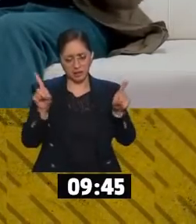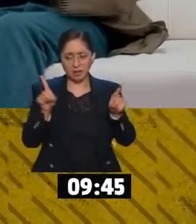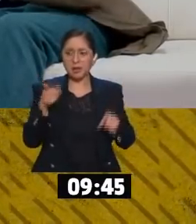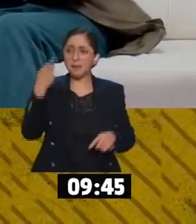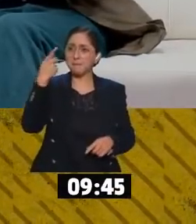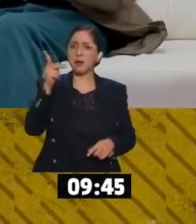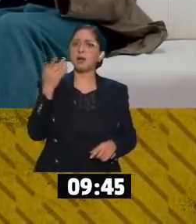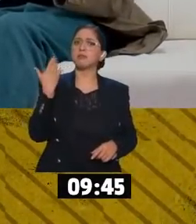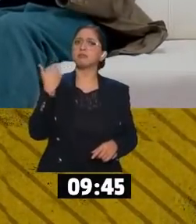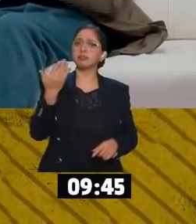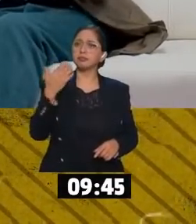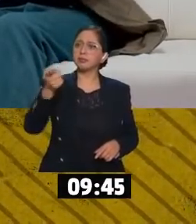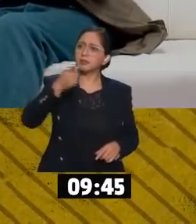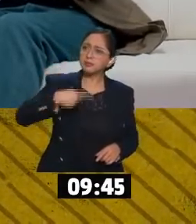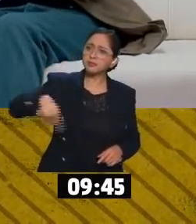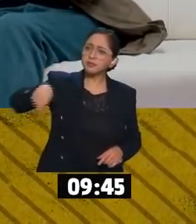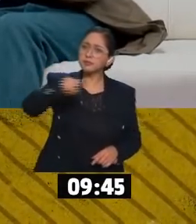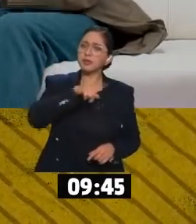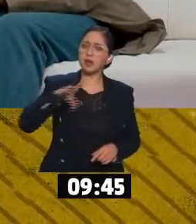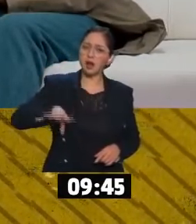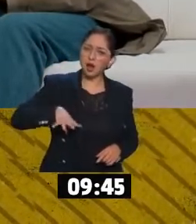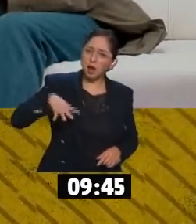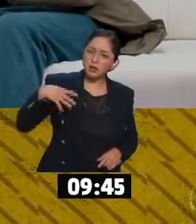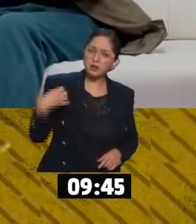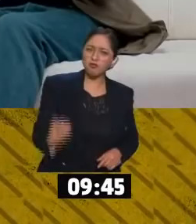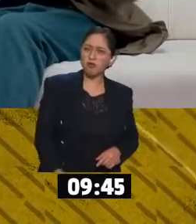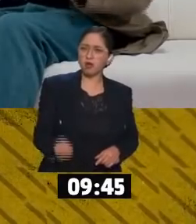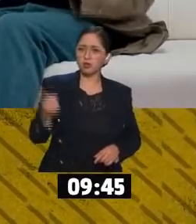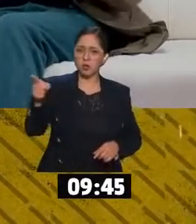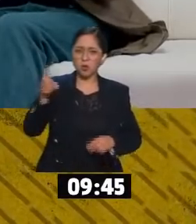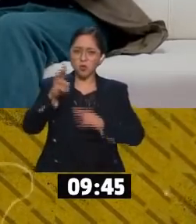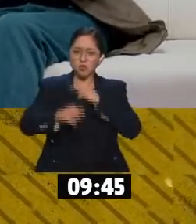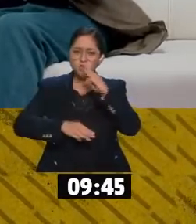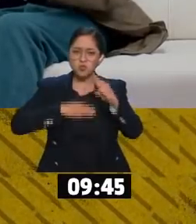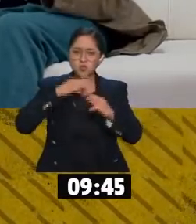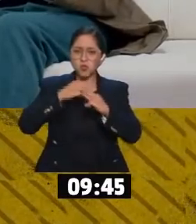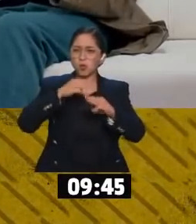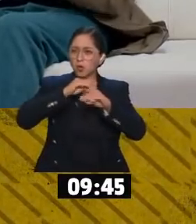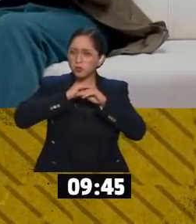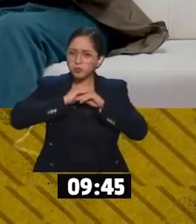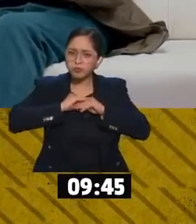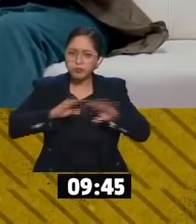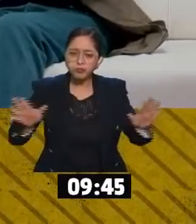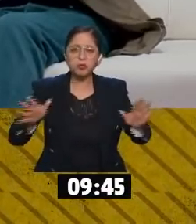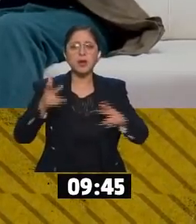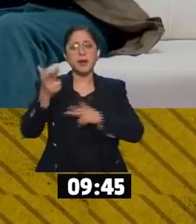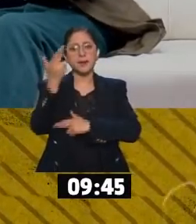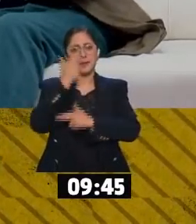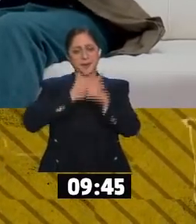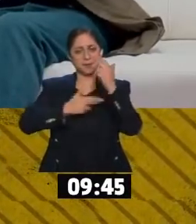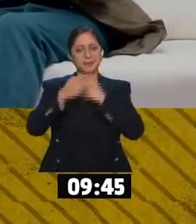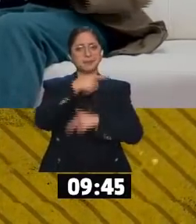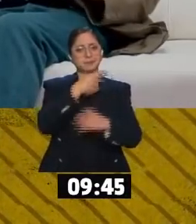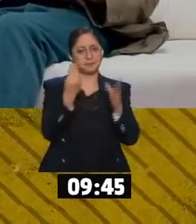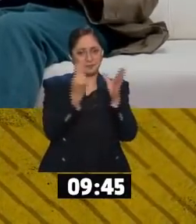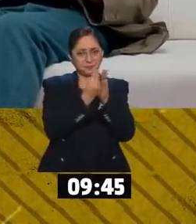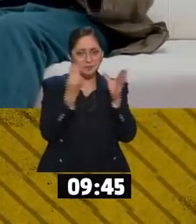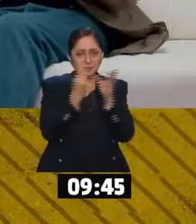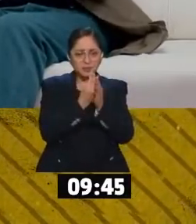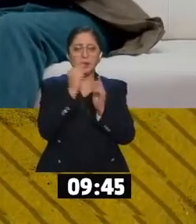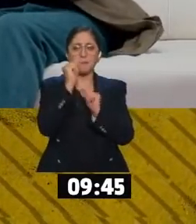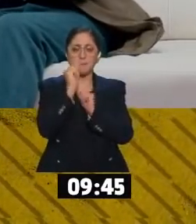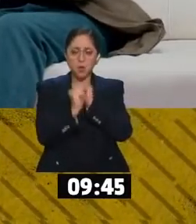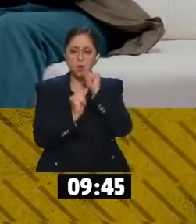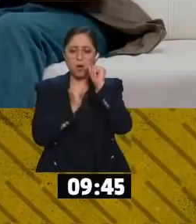esfuerzo, volvamos a lo mismo, a nivel mundial, de volver a las aulas, de seguir construyendo esta